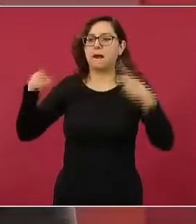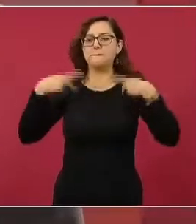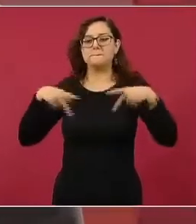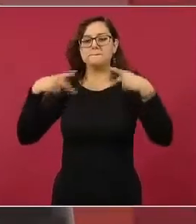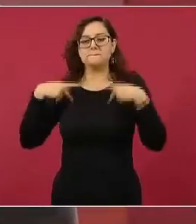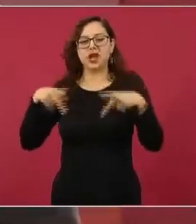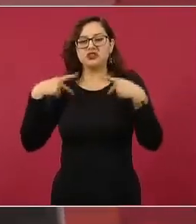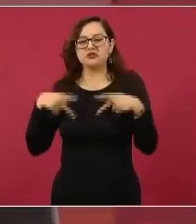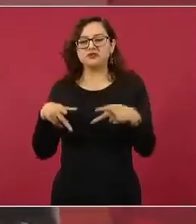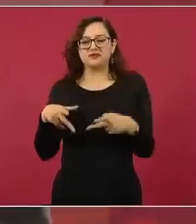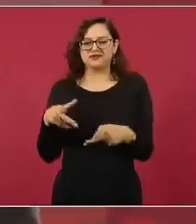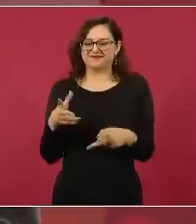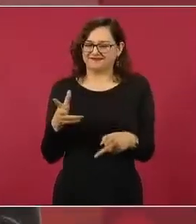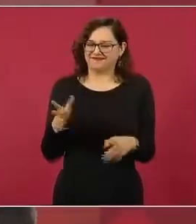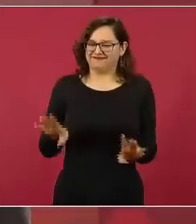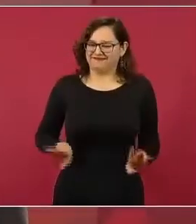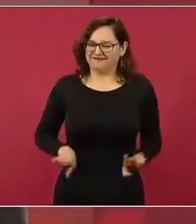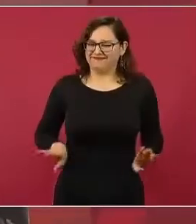Redford.